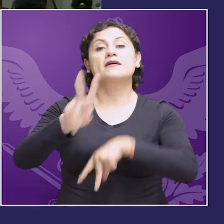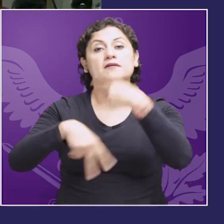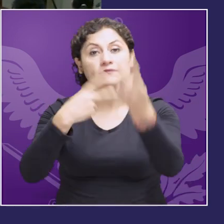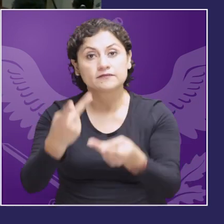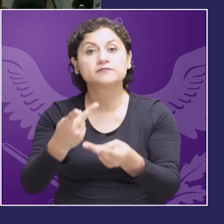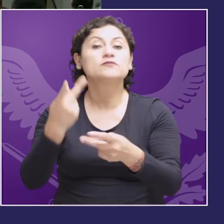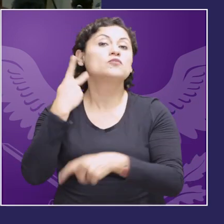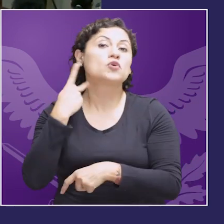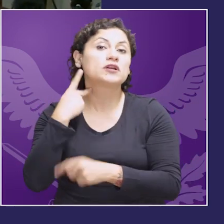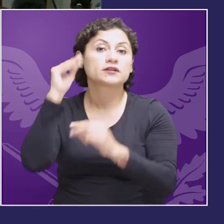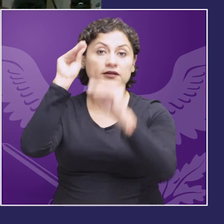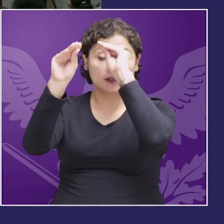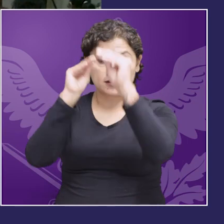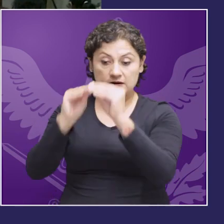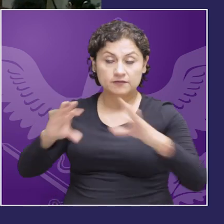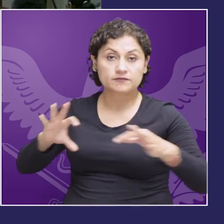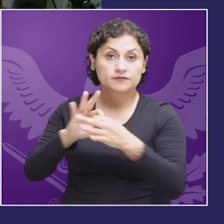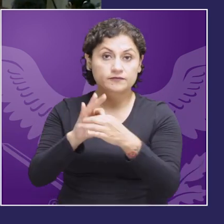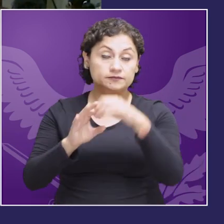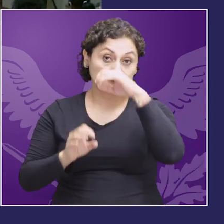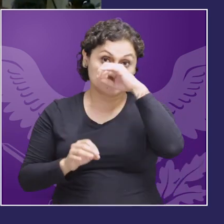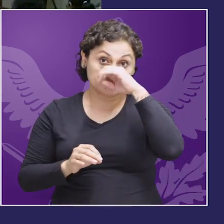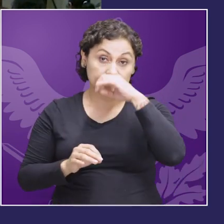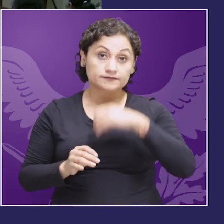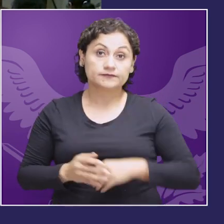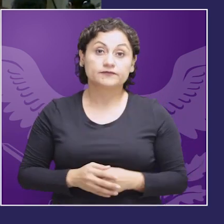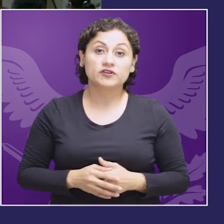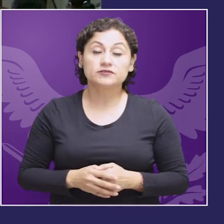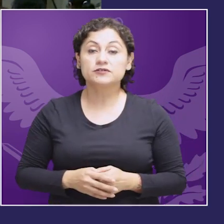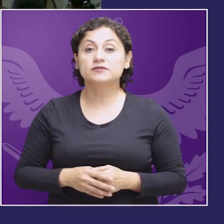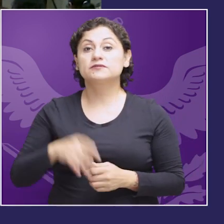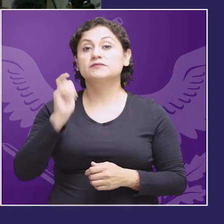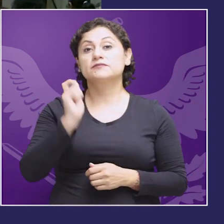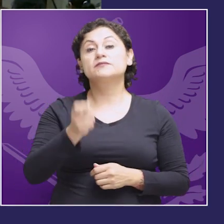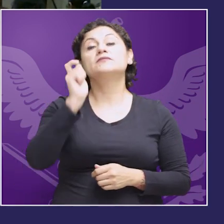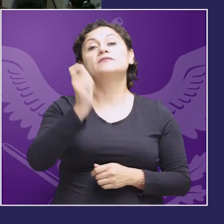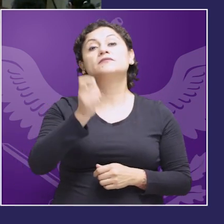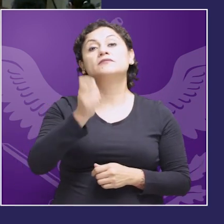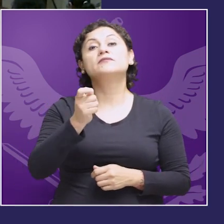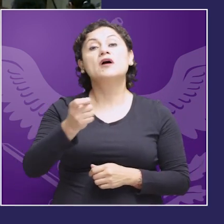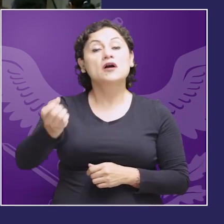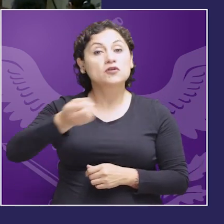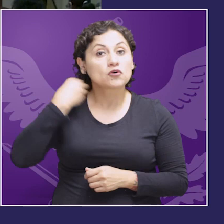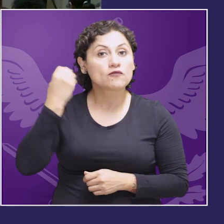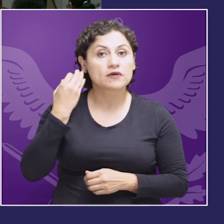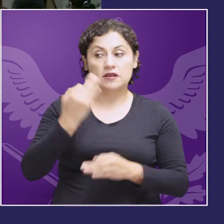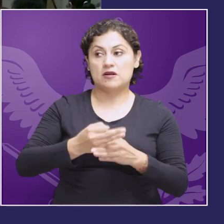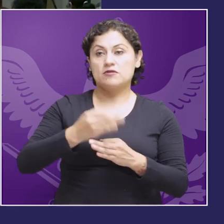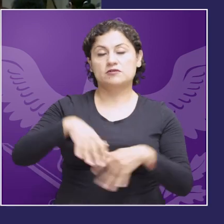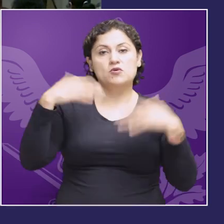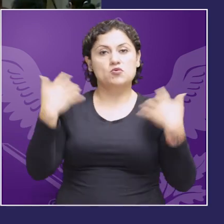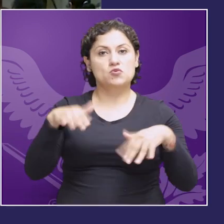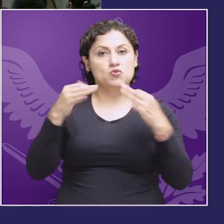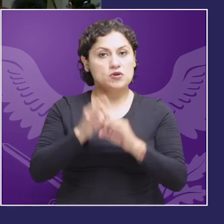de nuestros países movilizaciones sociales como Ni Una Menos hayan tenido repercusión directa en las políticas públicas frente